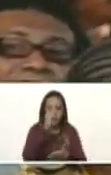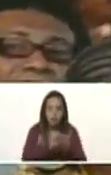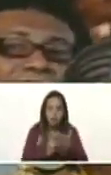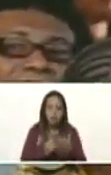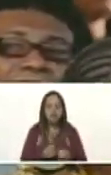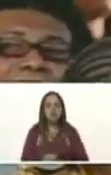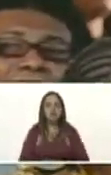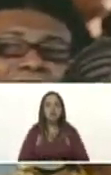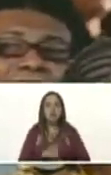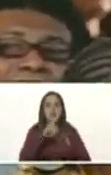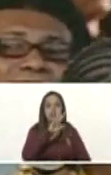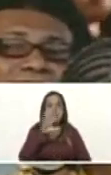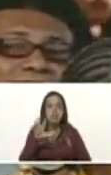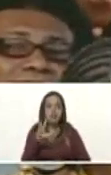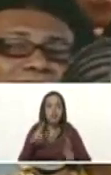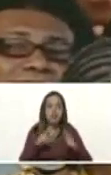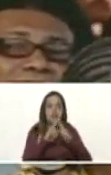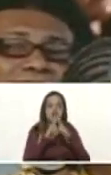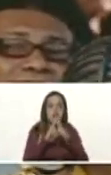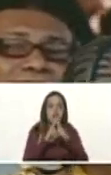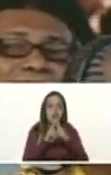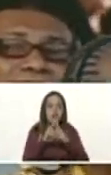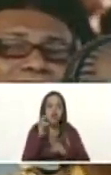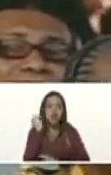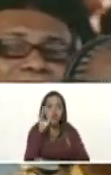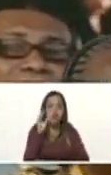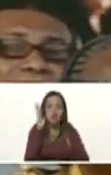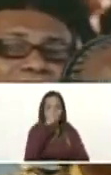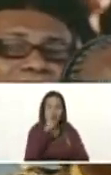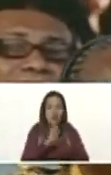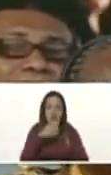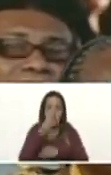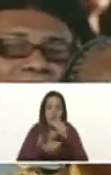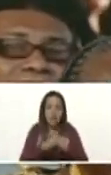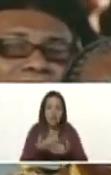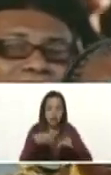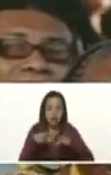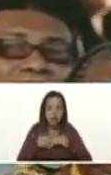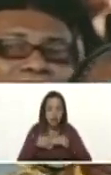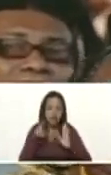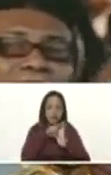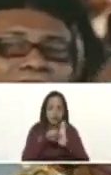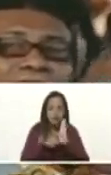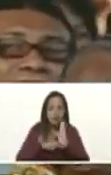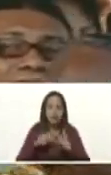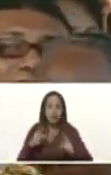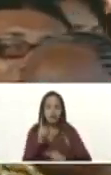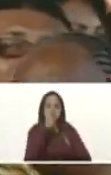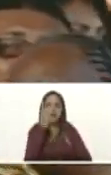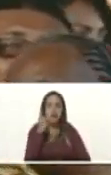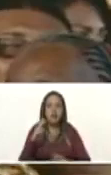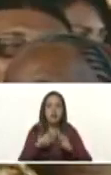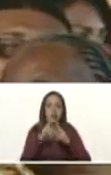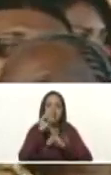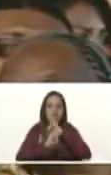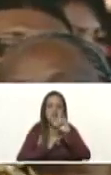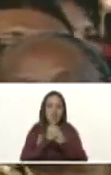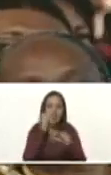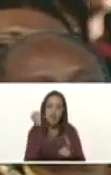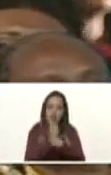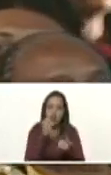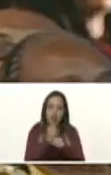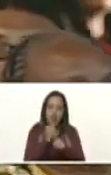25 encuentro del Foro de Sao Paulo. Igualmente asume la agenda de lucha adoptada en el primer encuentro internacional de trabajadores